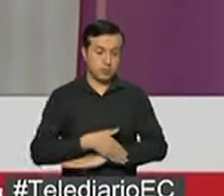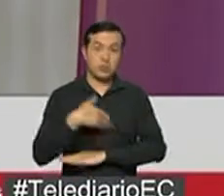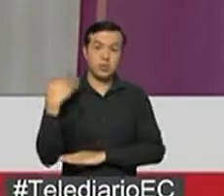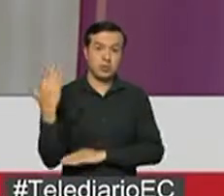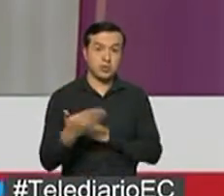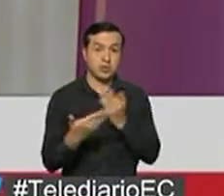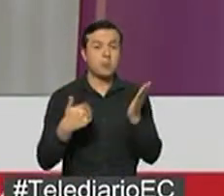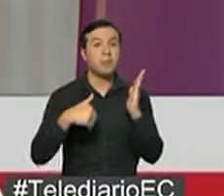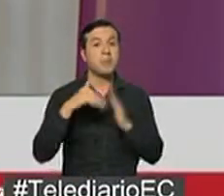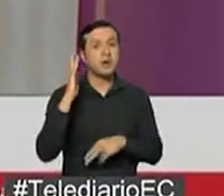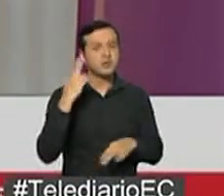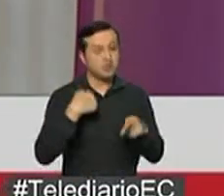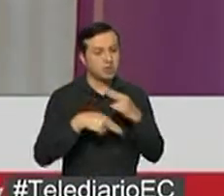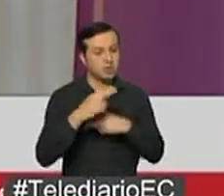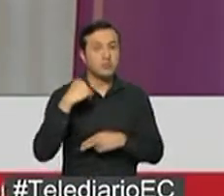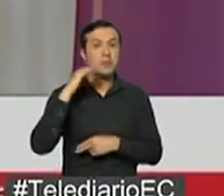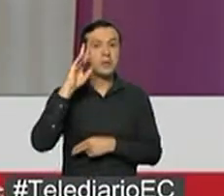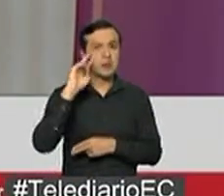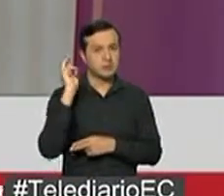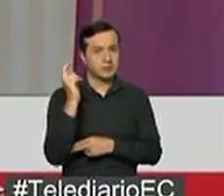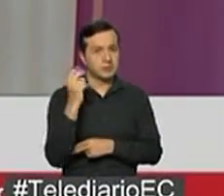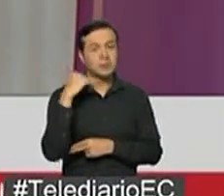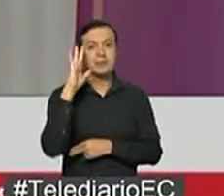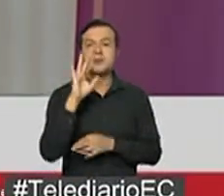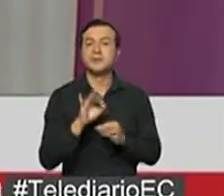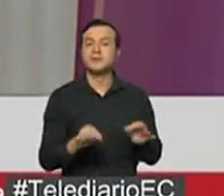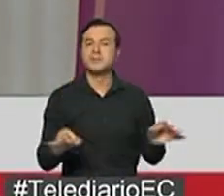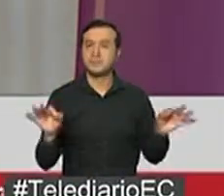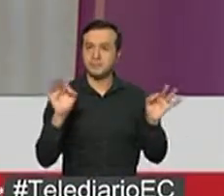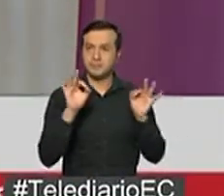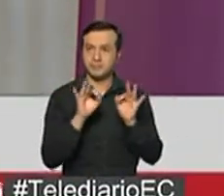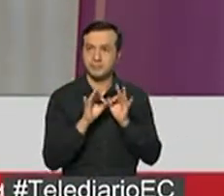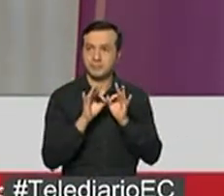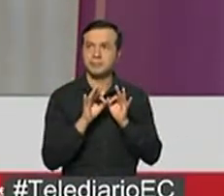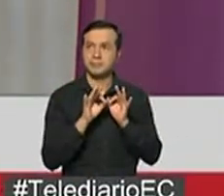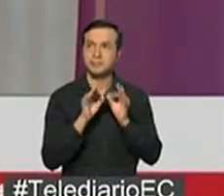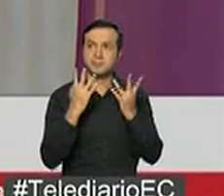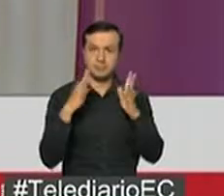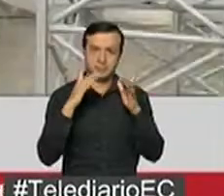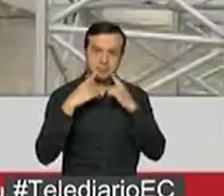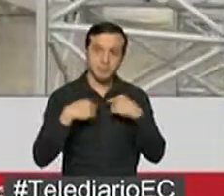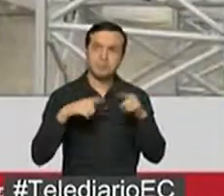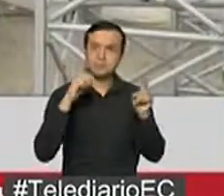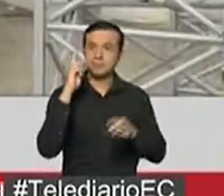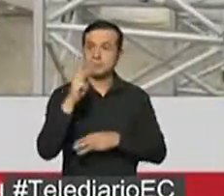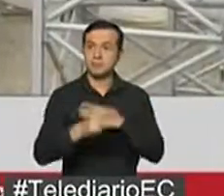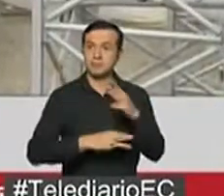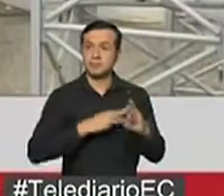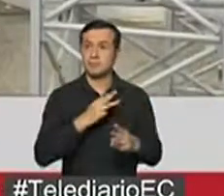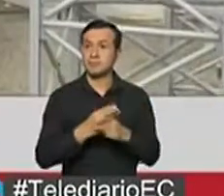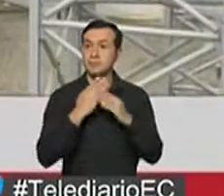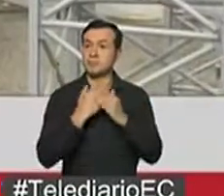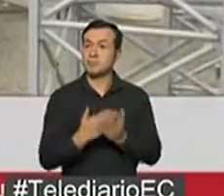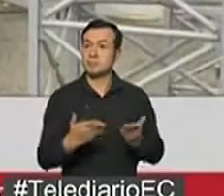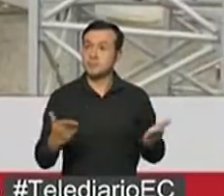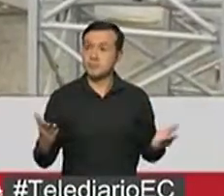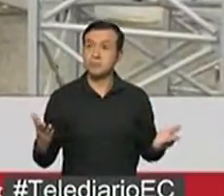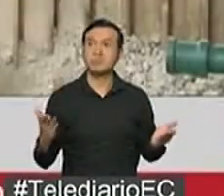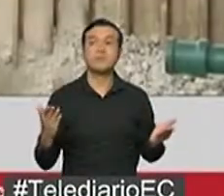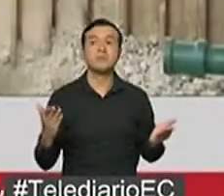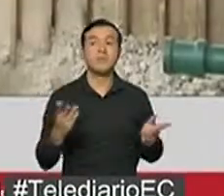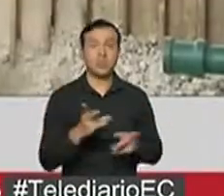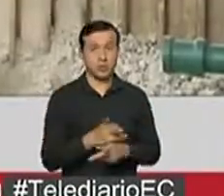comercio y turismo pero sobre todo nos hemos dado a conocer el material minero en este proceso de explotación